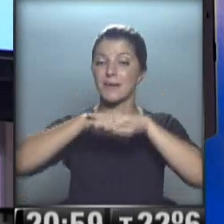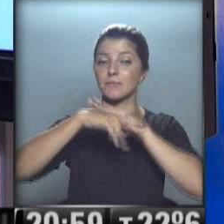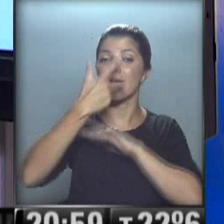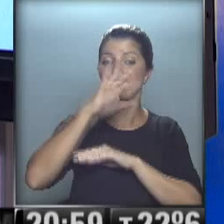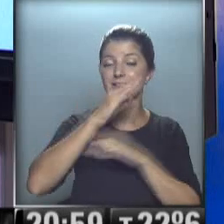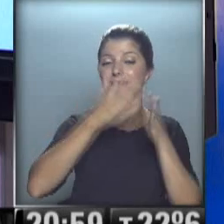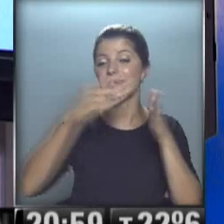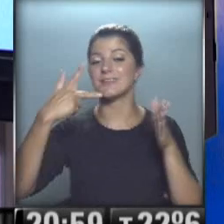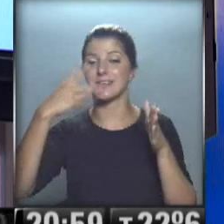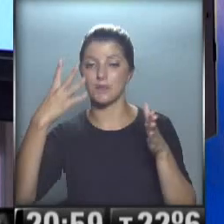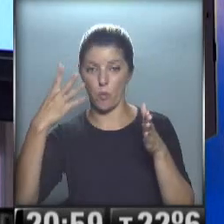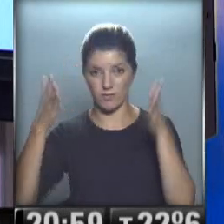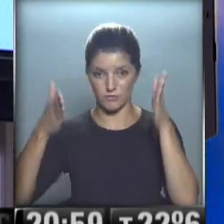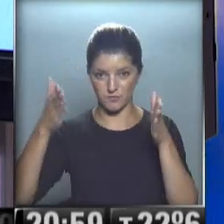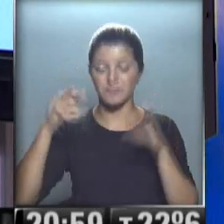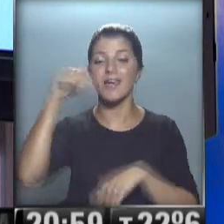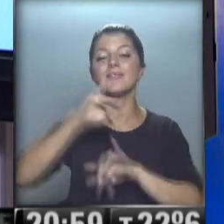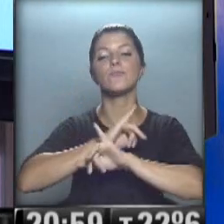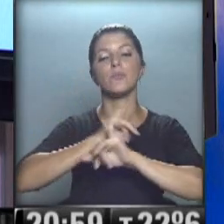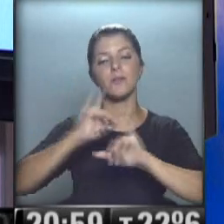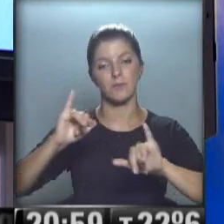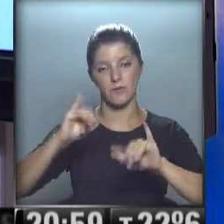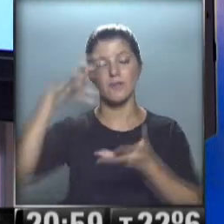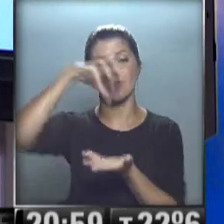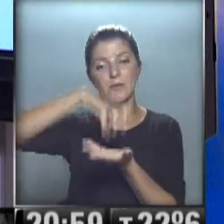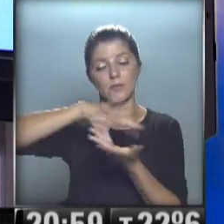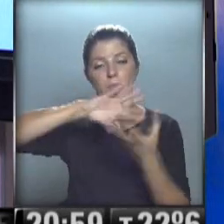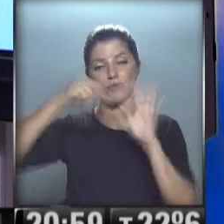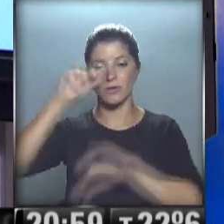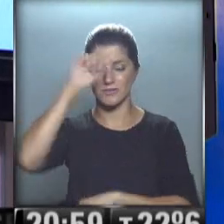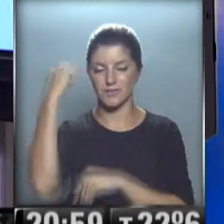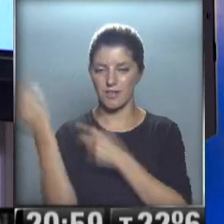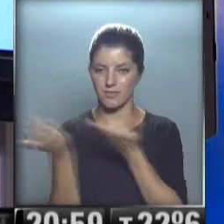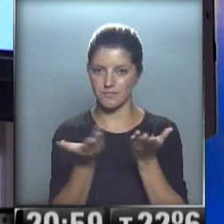34 grados centígrados. La información es del Servicio Meteorológico Nacional.